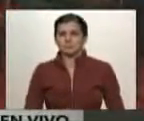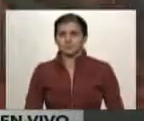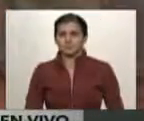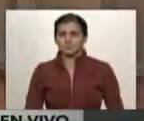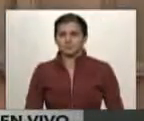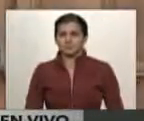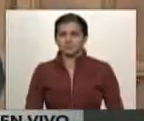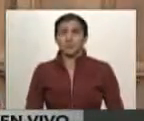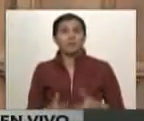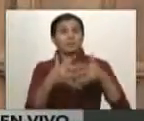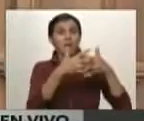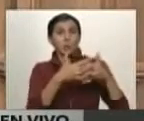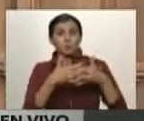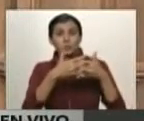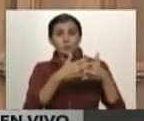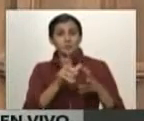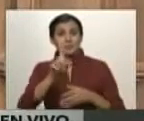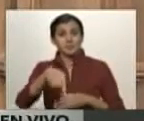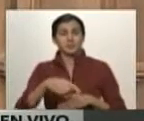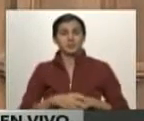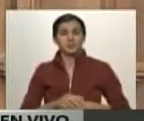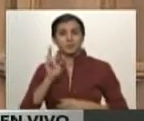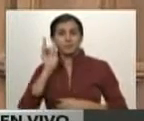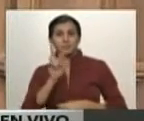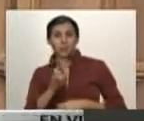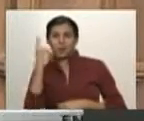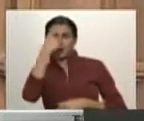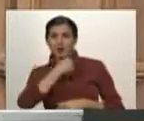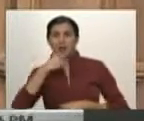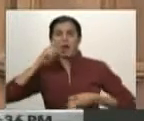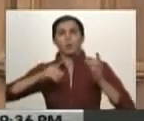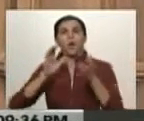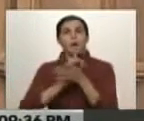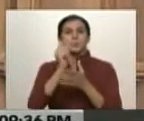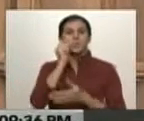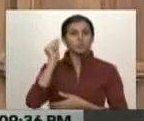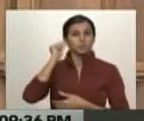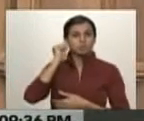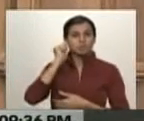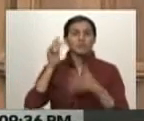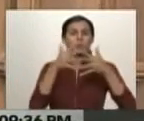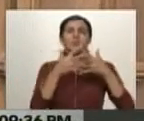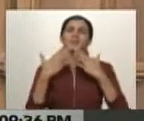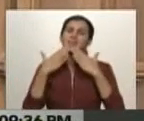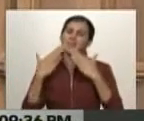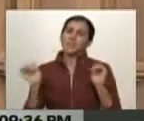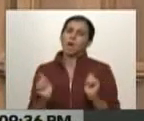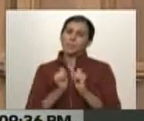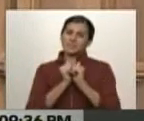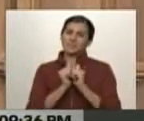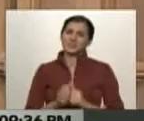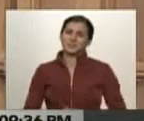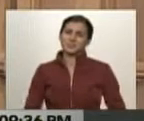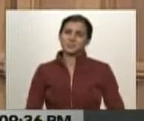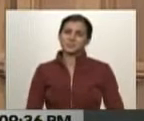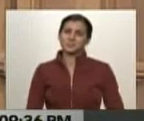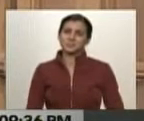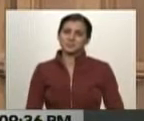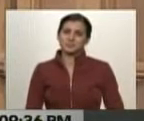de eeuu ahí veo rostros de amigas y amigos de los eeuu gracias por estar con nosotros